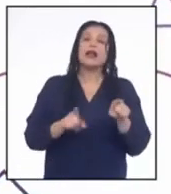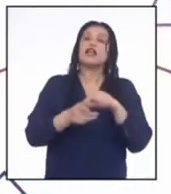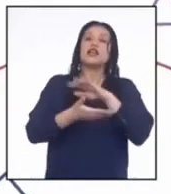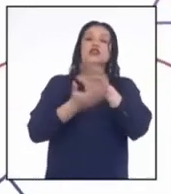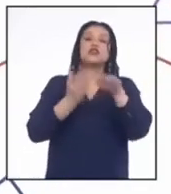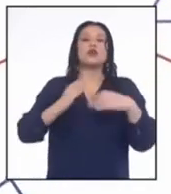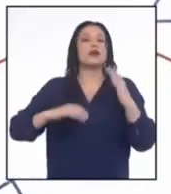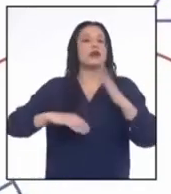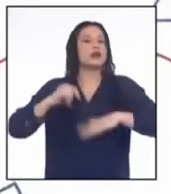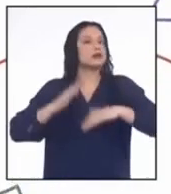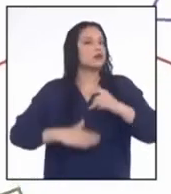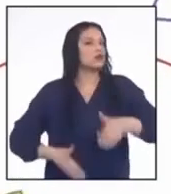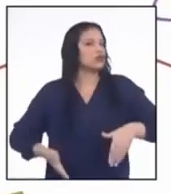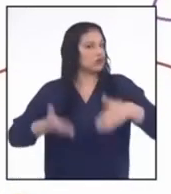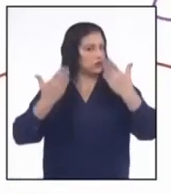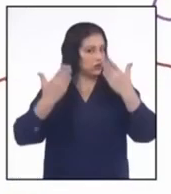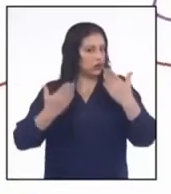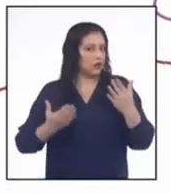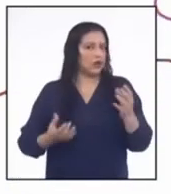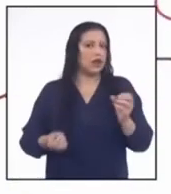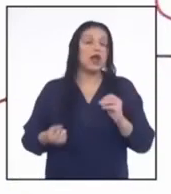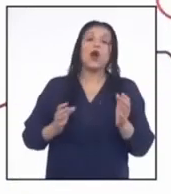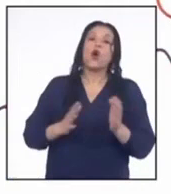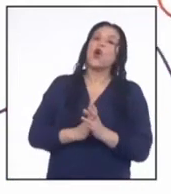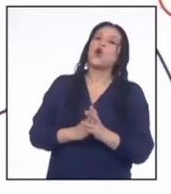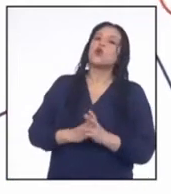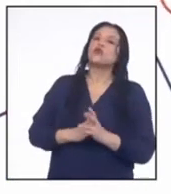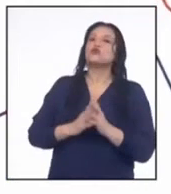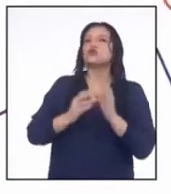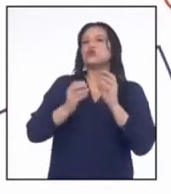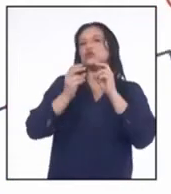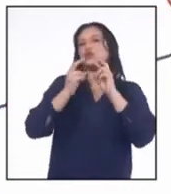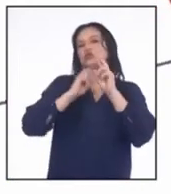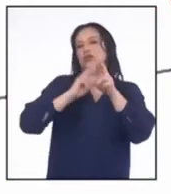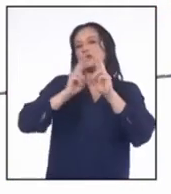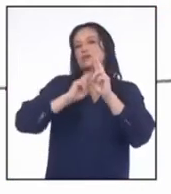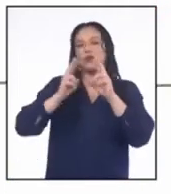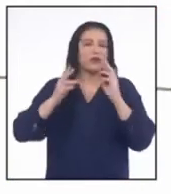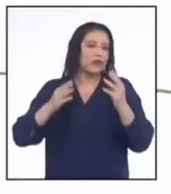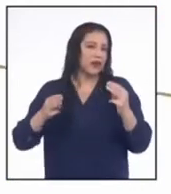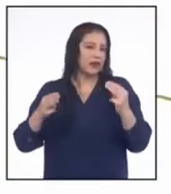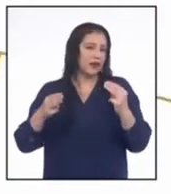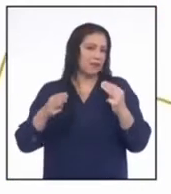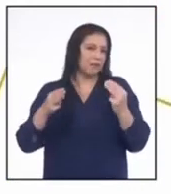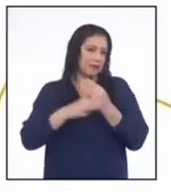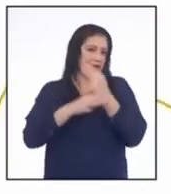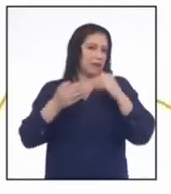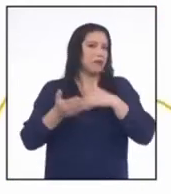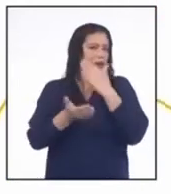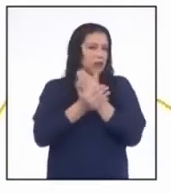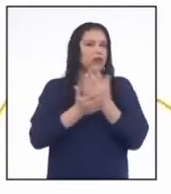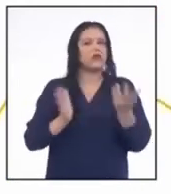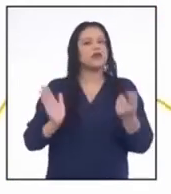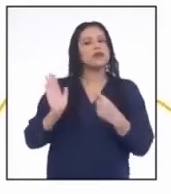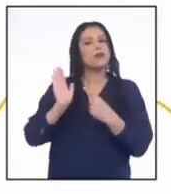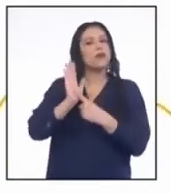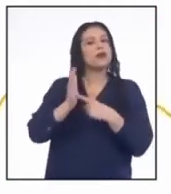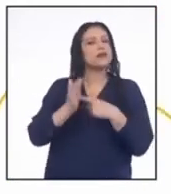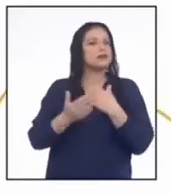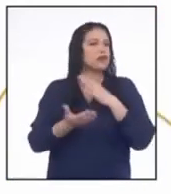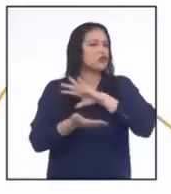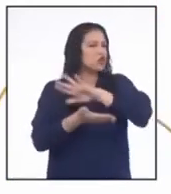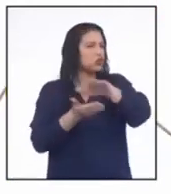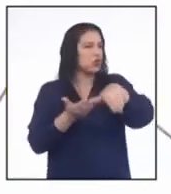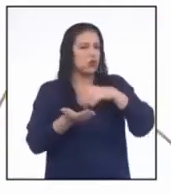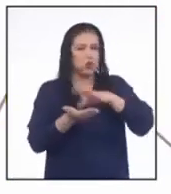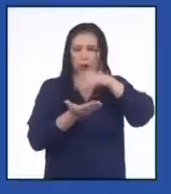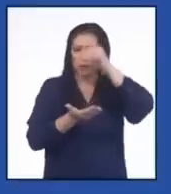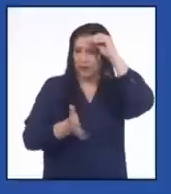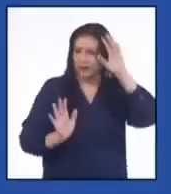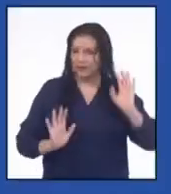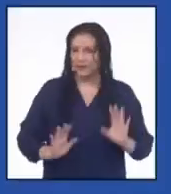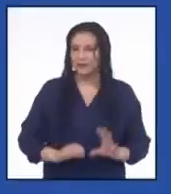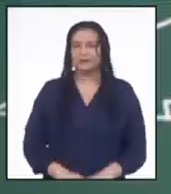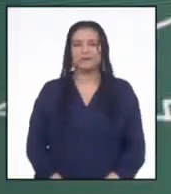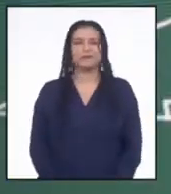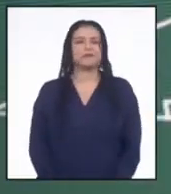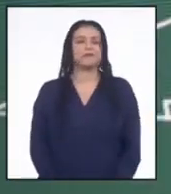de construcción. O la resolución de situaciones diversas donde se evidencien los aprendizajes.